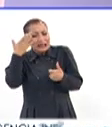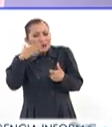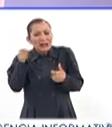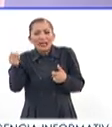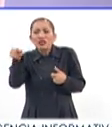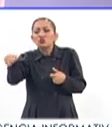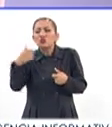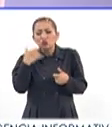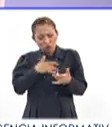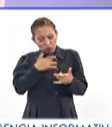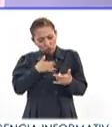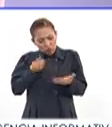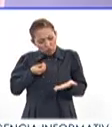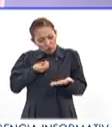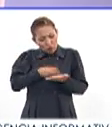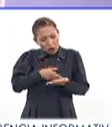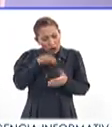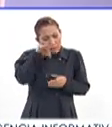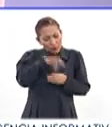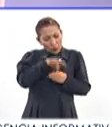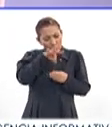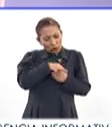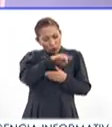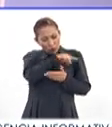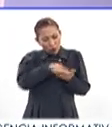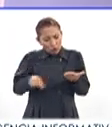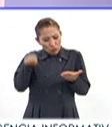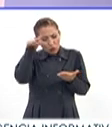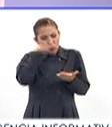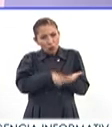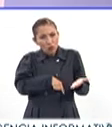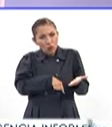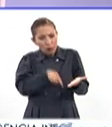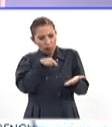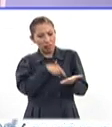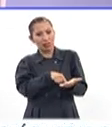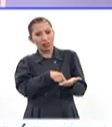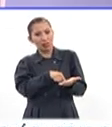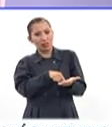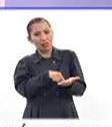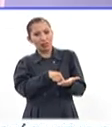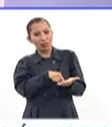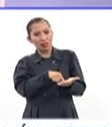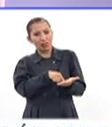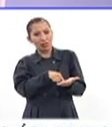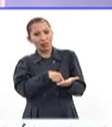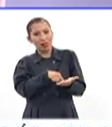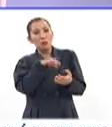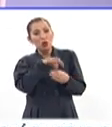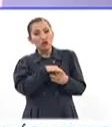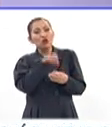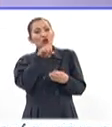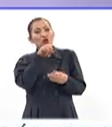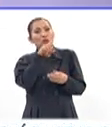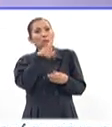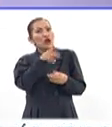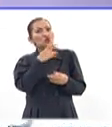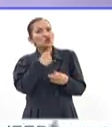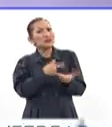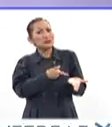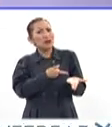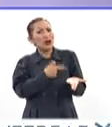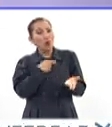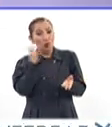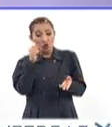saber qué es lo que la gente manifiesta cuando hace una protesta a través de lo que escribe en sus boletas. Si cuando